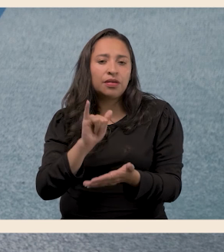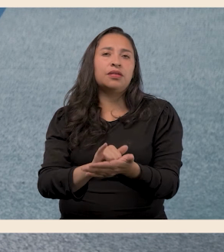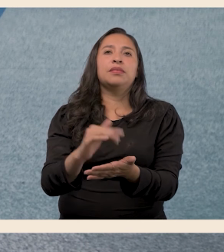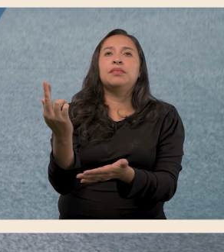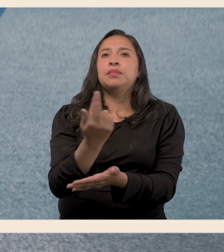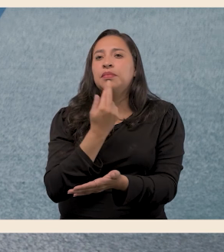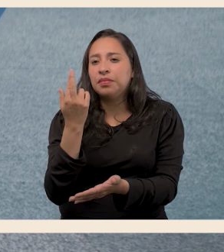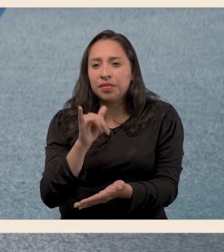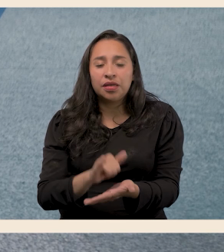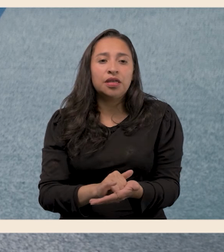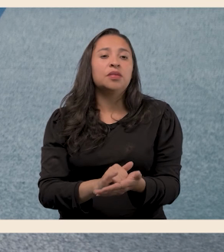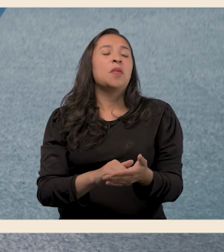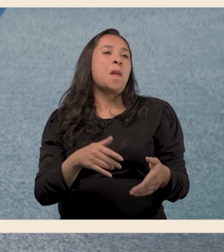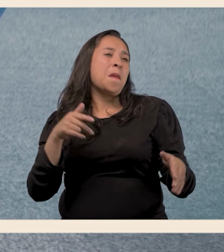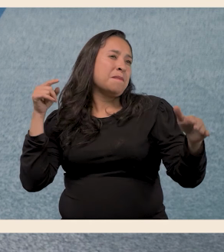Matar,